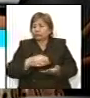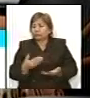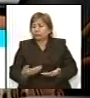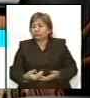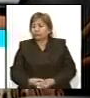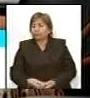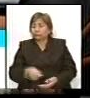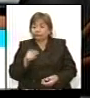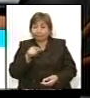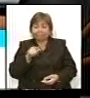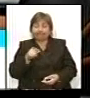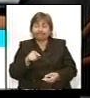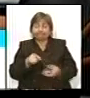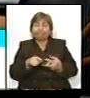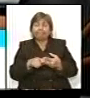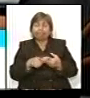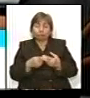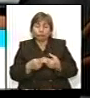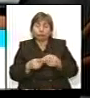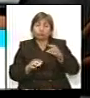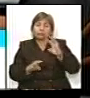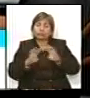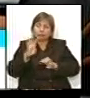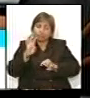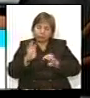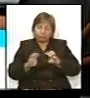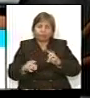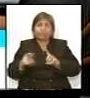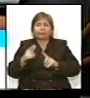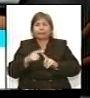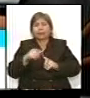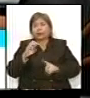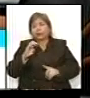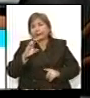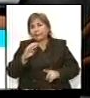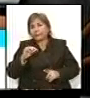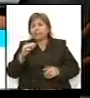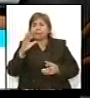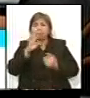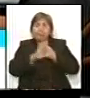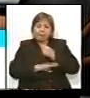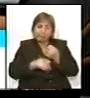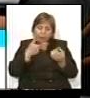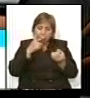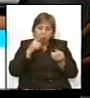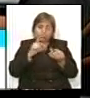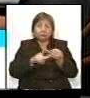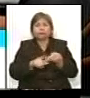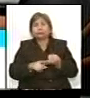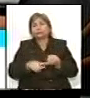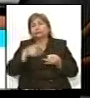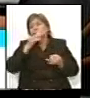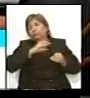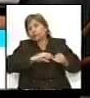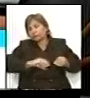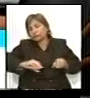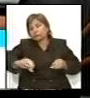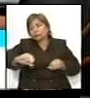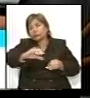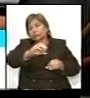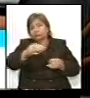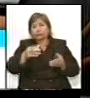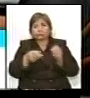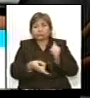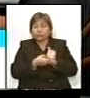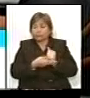ahí empezamos nuevamente lo que es la evaluación técnica. Si cuenta con servicios básicos, si tienen todo lo que es la red de accesibilidad